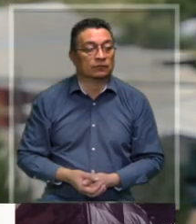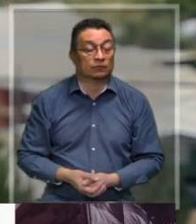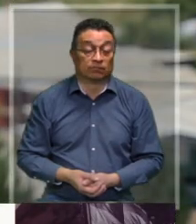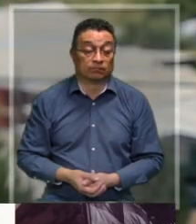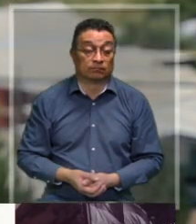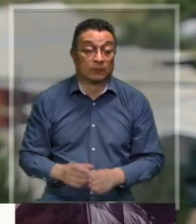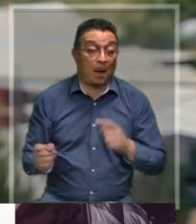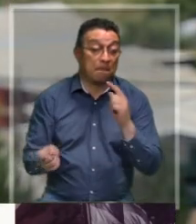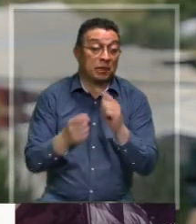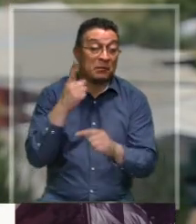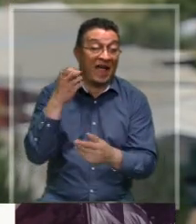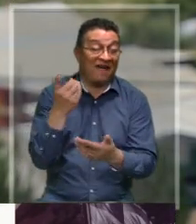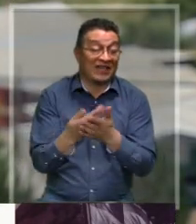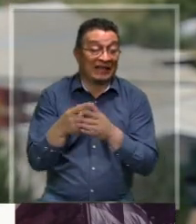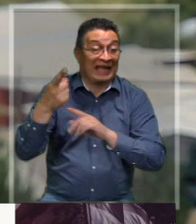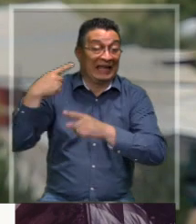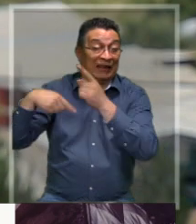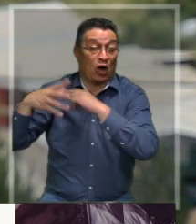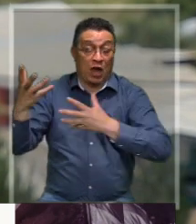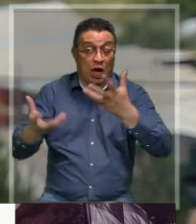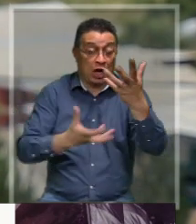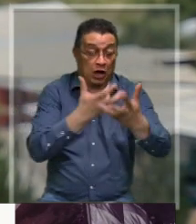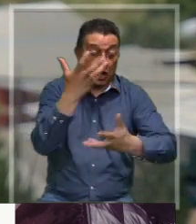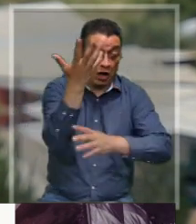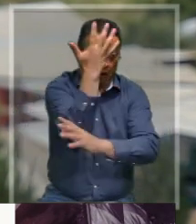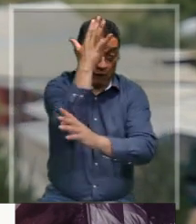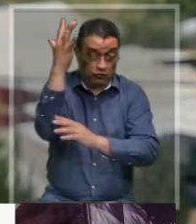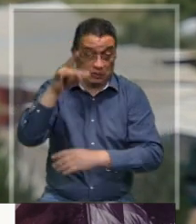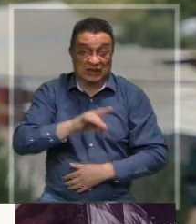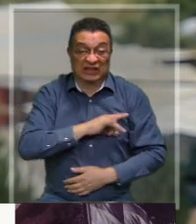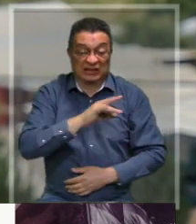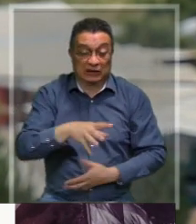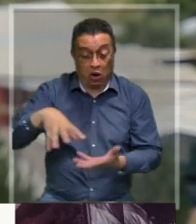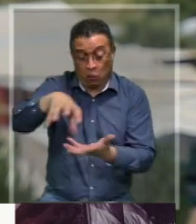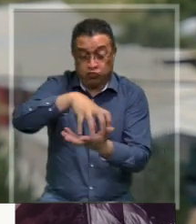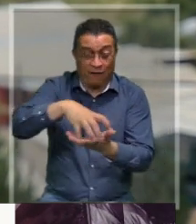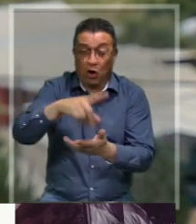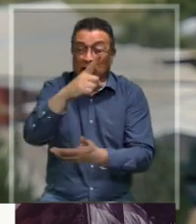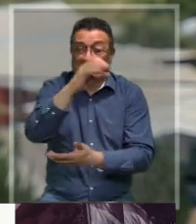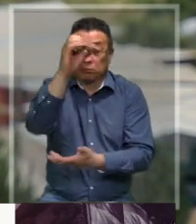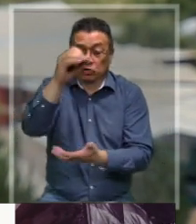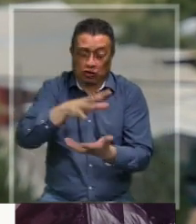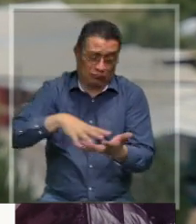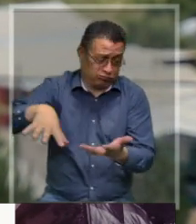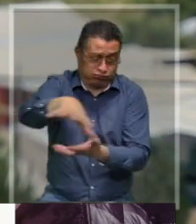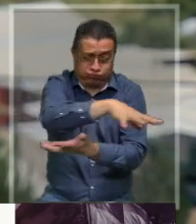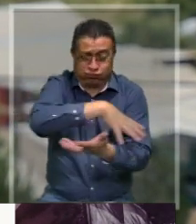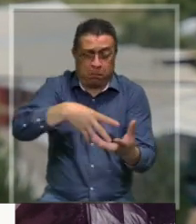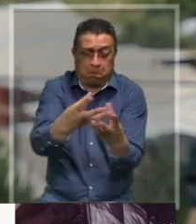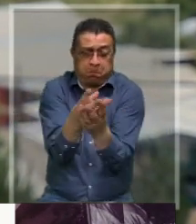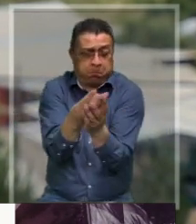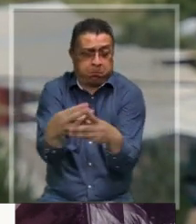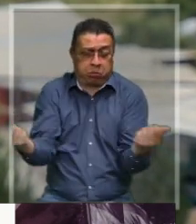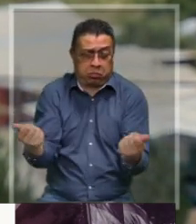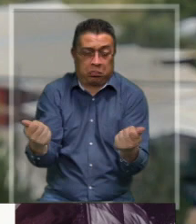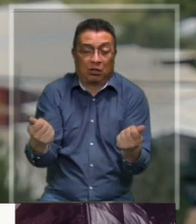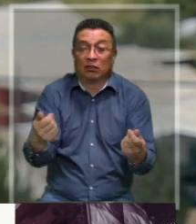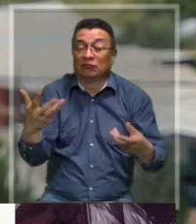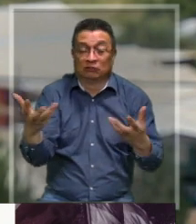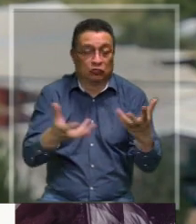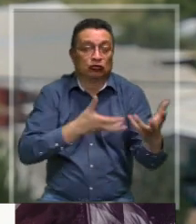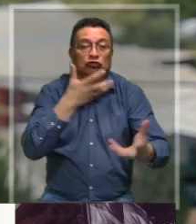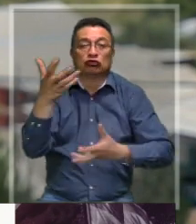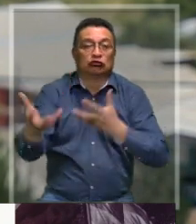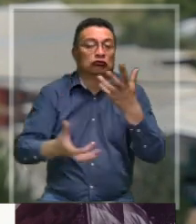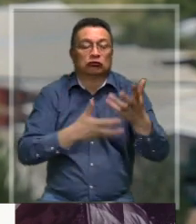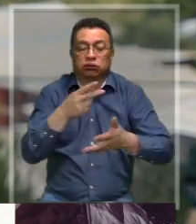Por primera vez en la historia de los incendios forestales de nuestro país, un pueblo completo se transformaba en cenizas después de sucumbir ante el